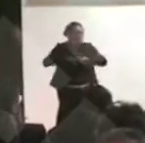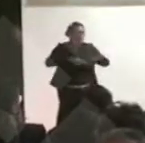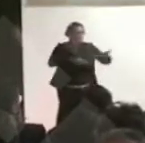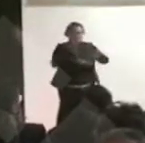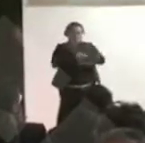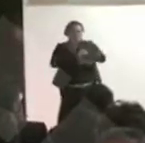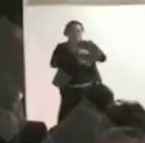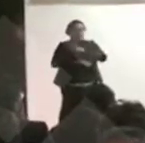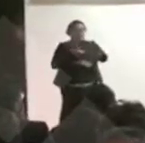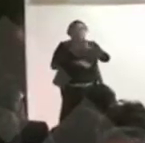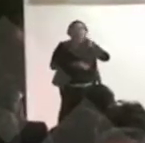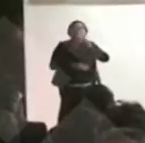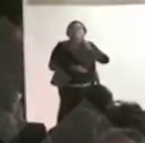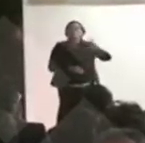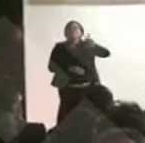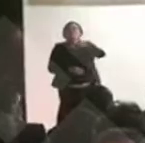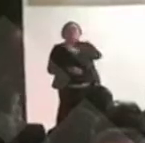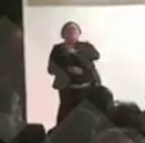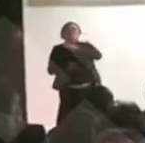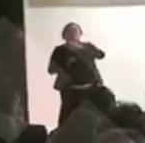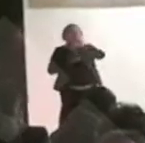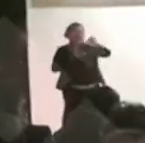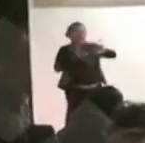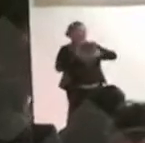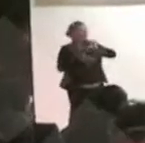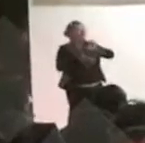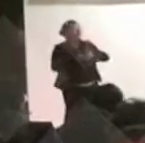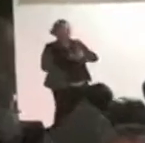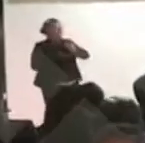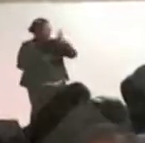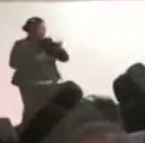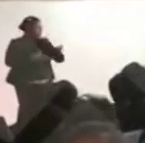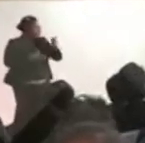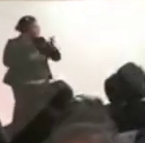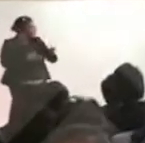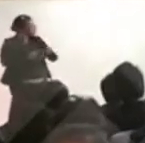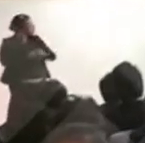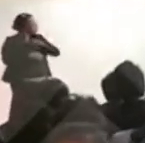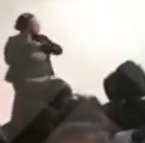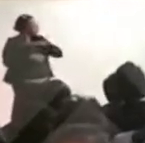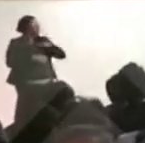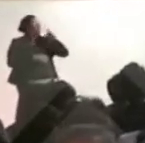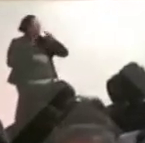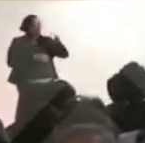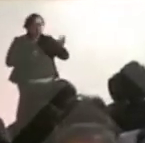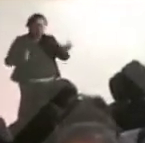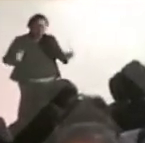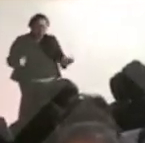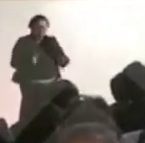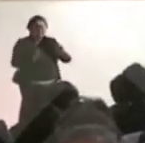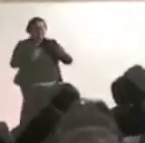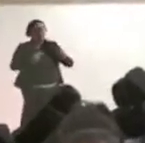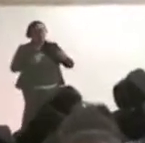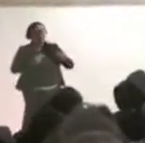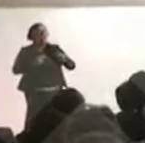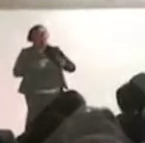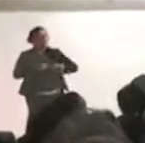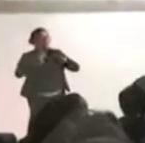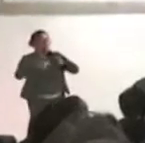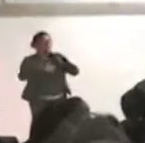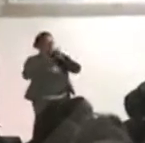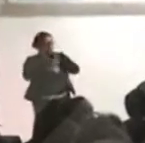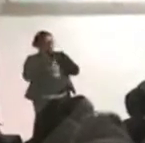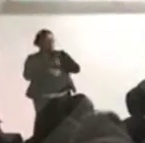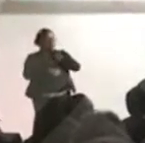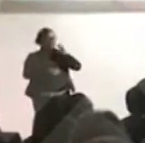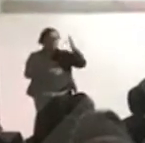vivido nuevamente nuestro centro histórico y con esto también hemos dado un impulso al comercio establecido, quien ha